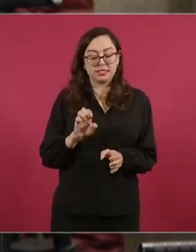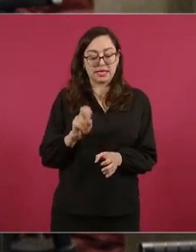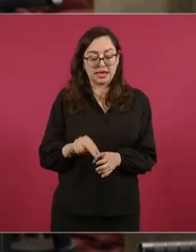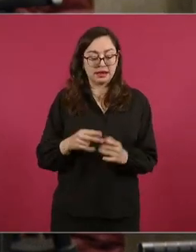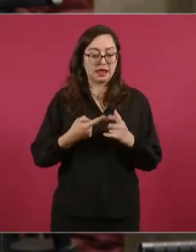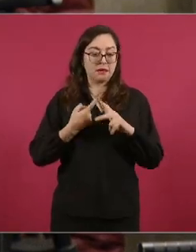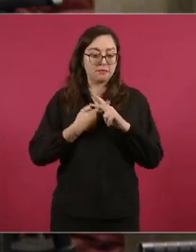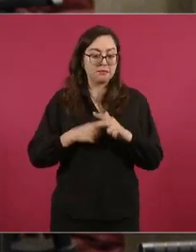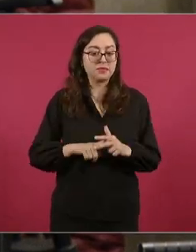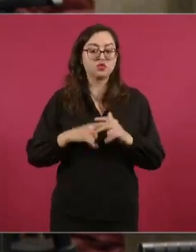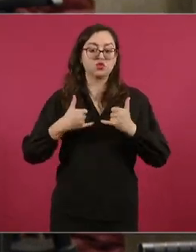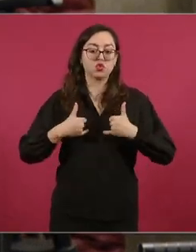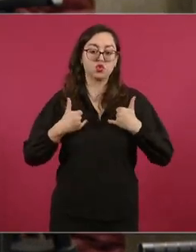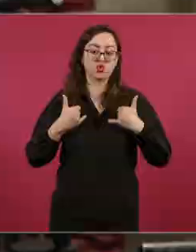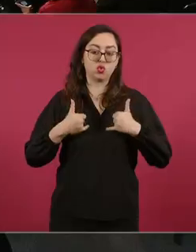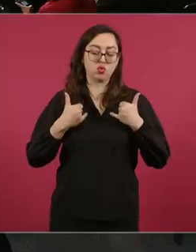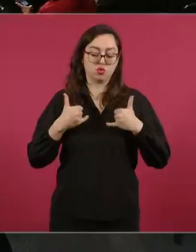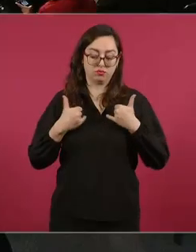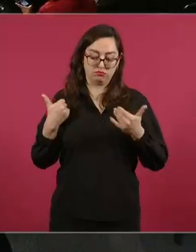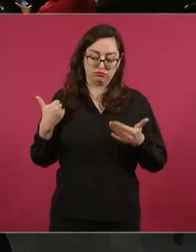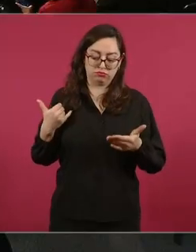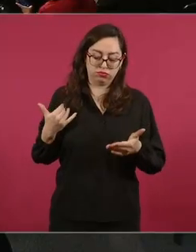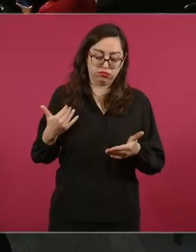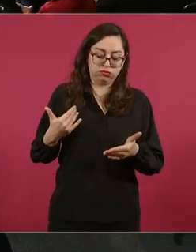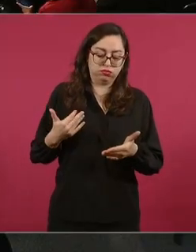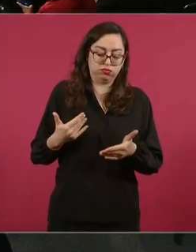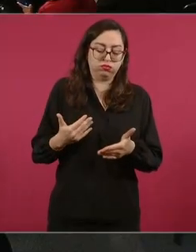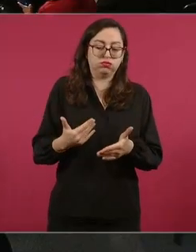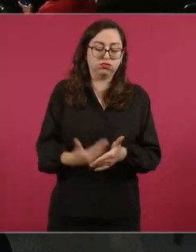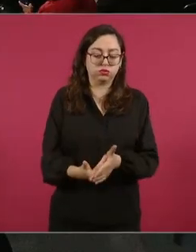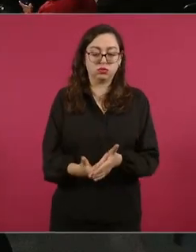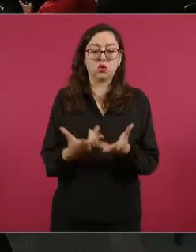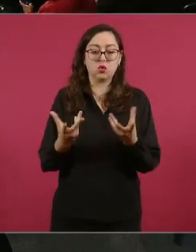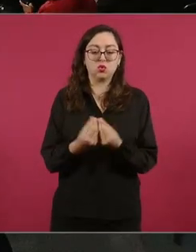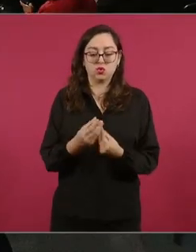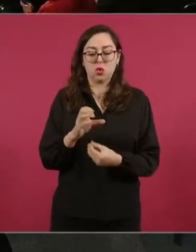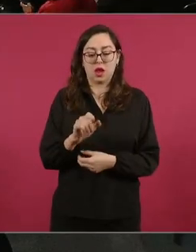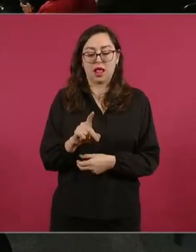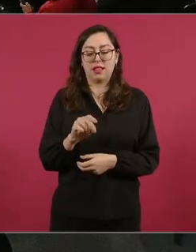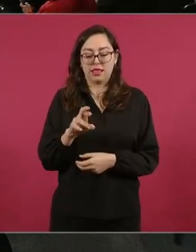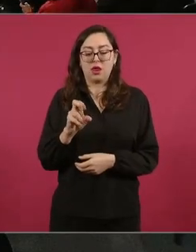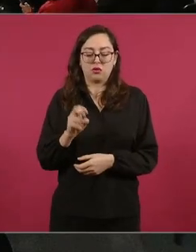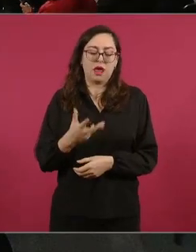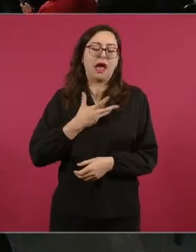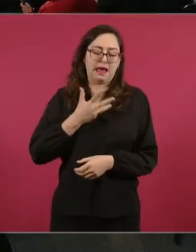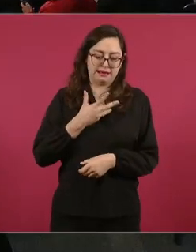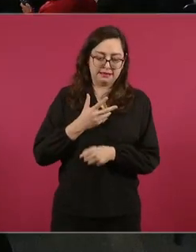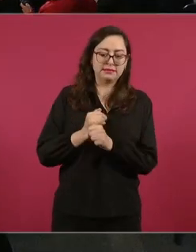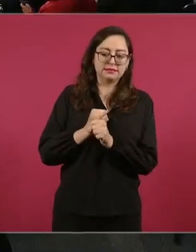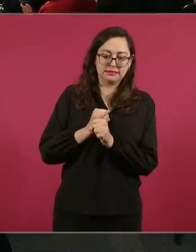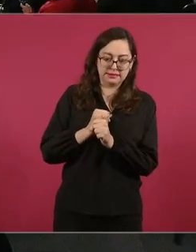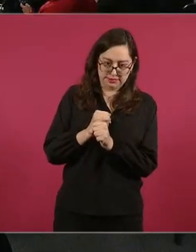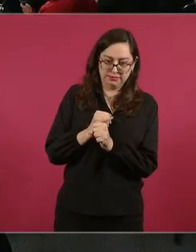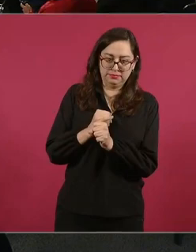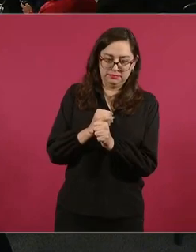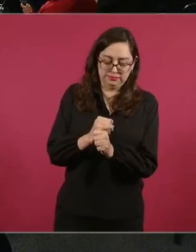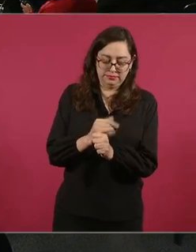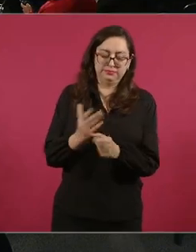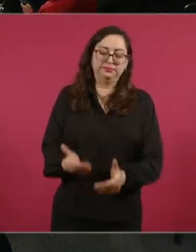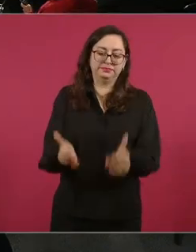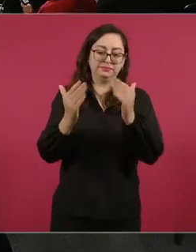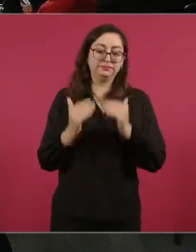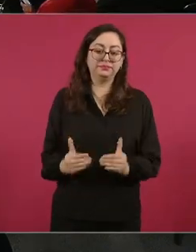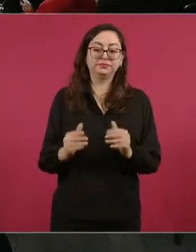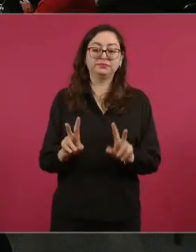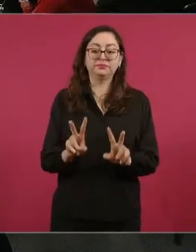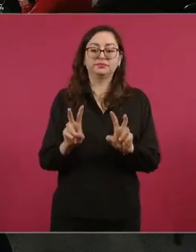formado y de muchos temas que se pudo haber enterado incluso de Calderón. Eso sí se documentó, pero bueno, siguiendo el tema de